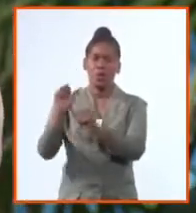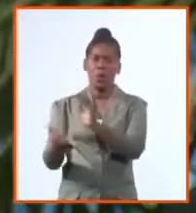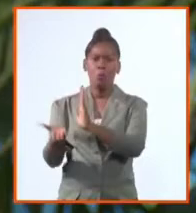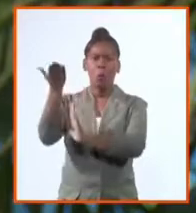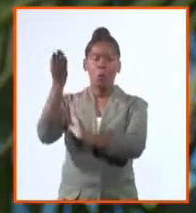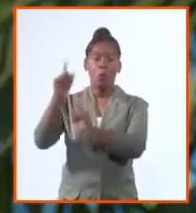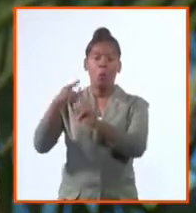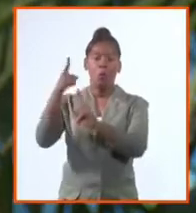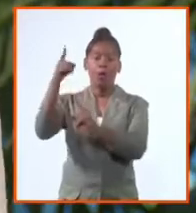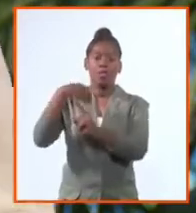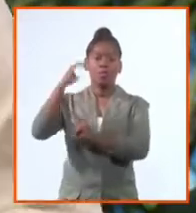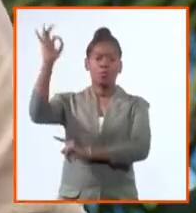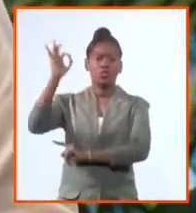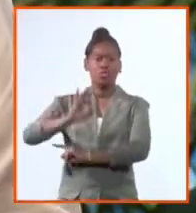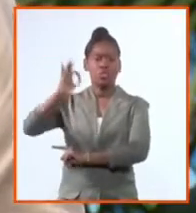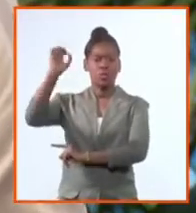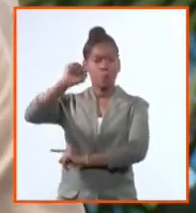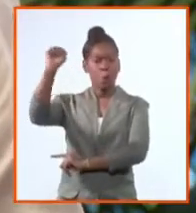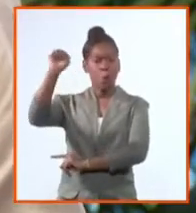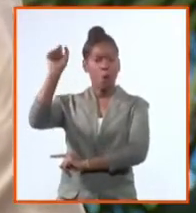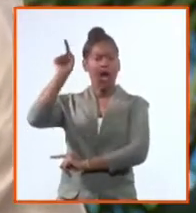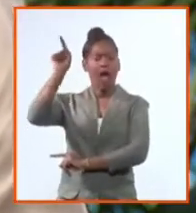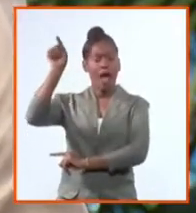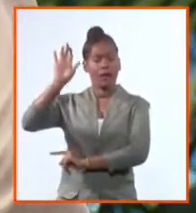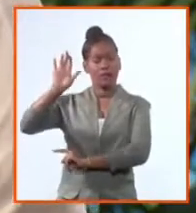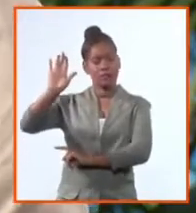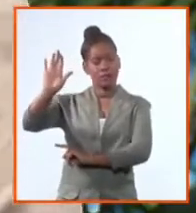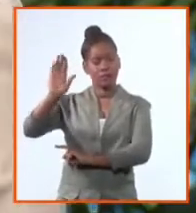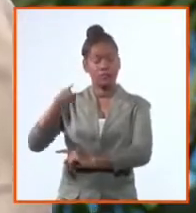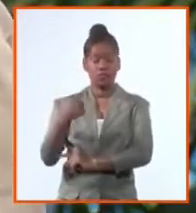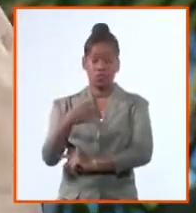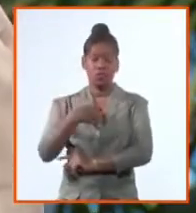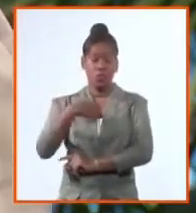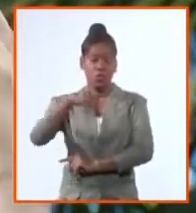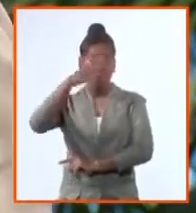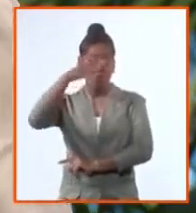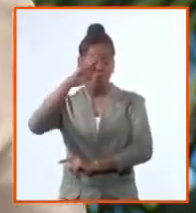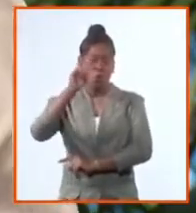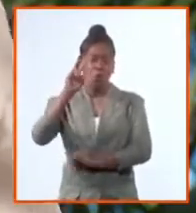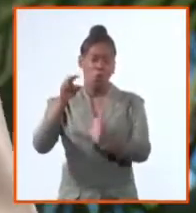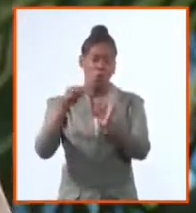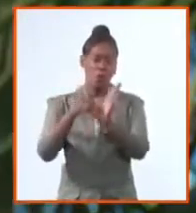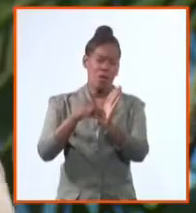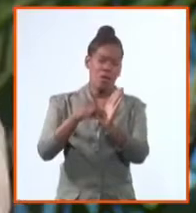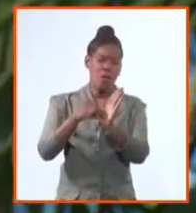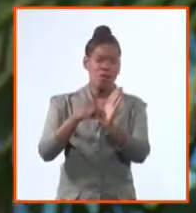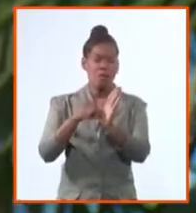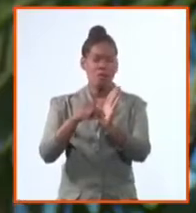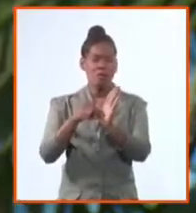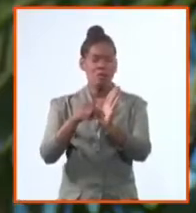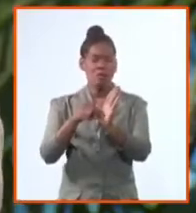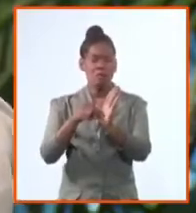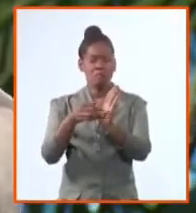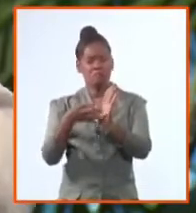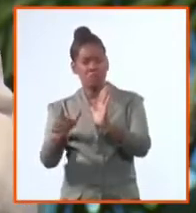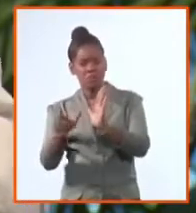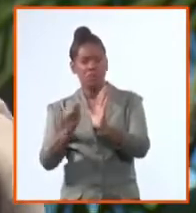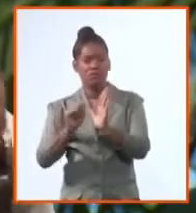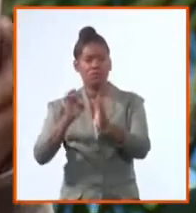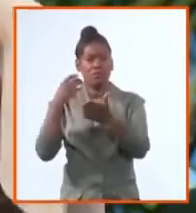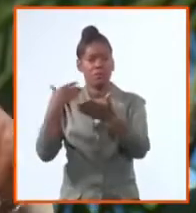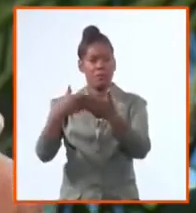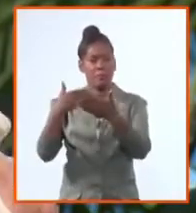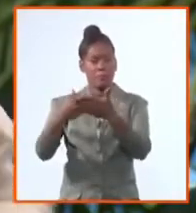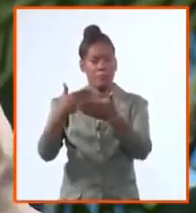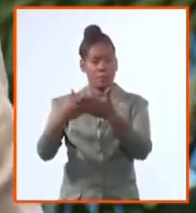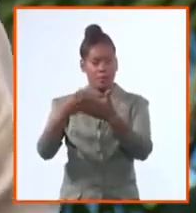10% del aparato empresarial se renueva. Nosotros tenemos en Cuba 2.000 empresas estatales, 1.900 y tantas. Si nosotros tuviéramos la